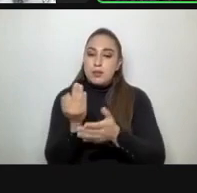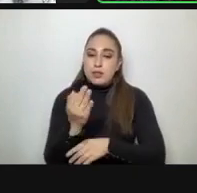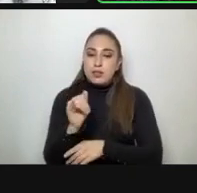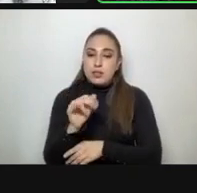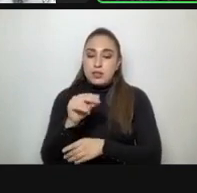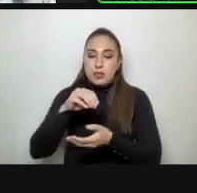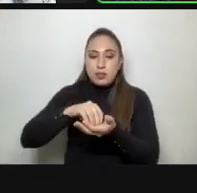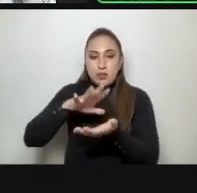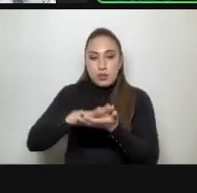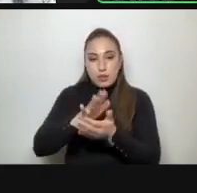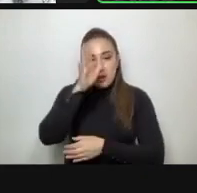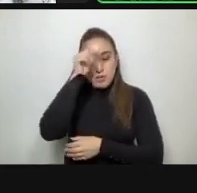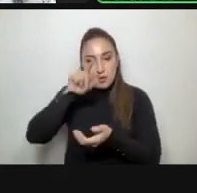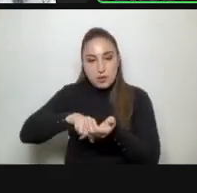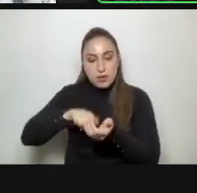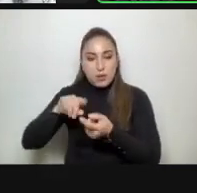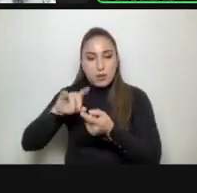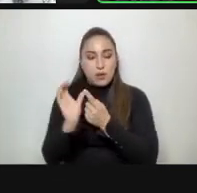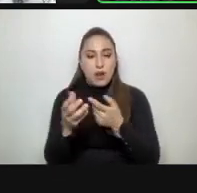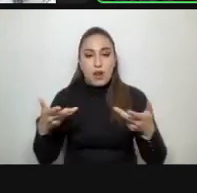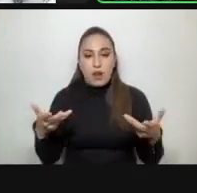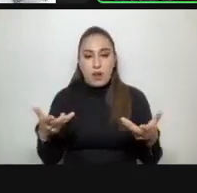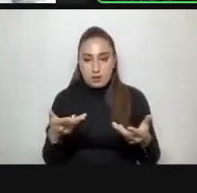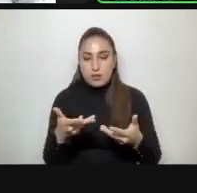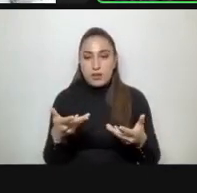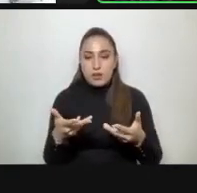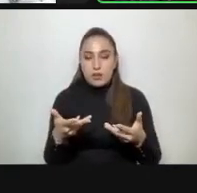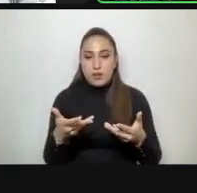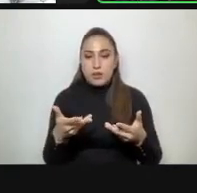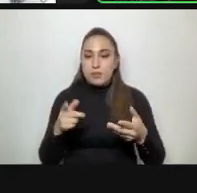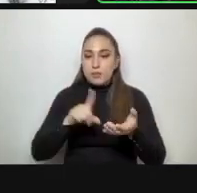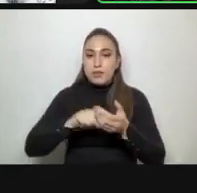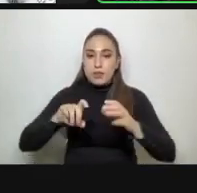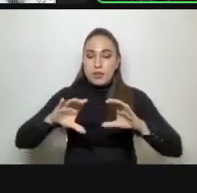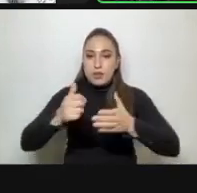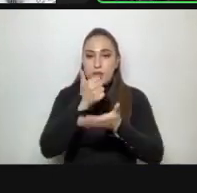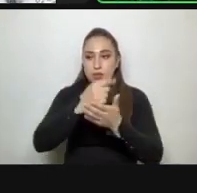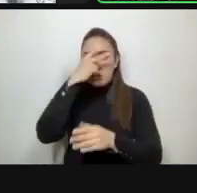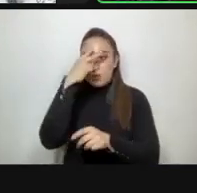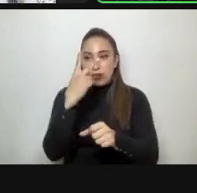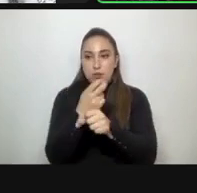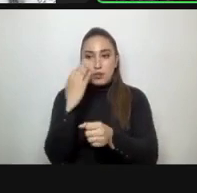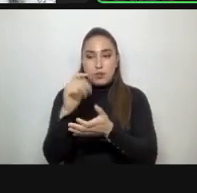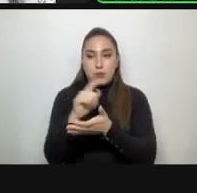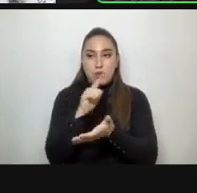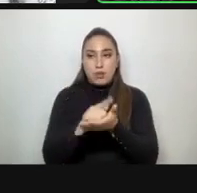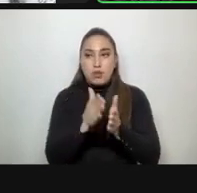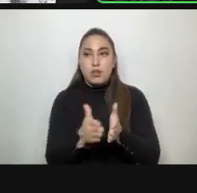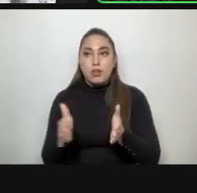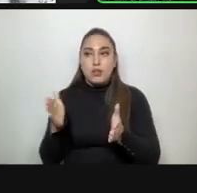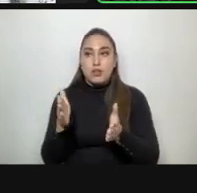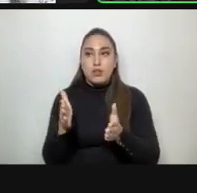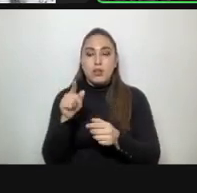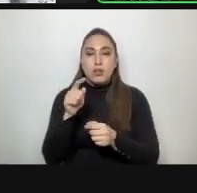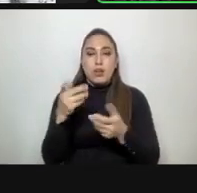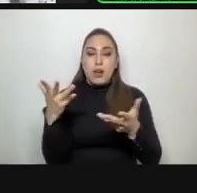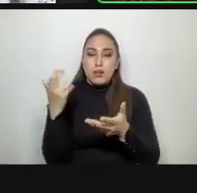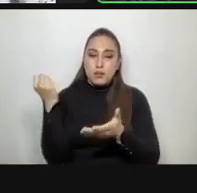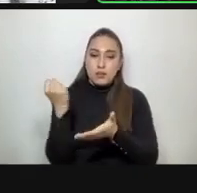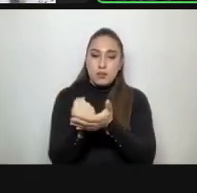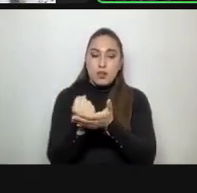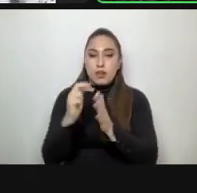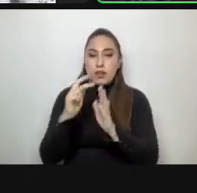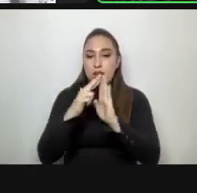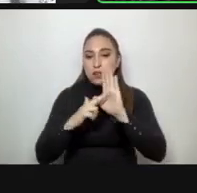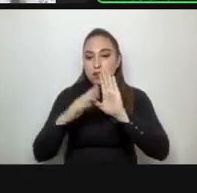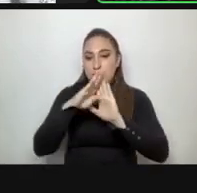acuerdo parlamentario de la Comisión de Juventud del Congreso de la Ciudad de México, segunda legislatura, por la que se aprueba la convocatoria y las bases